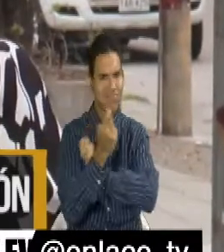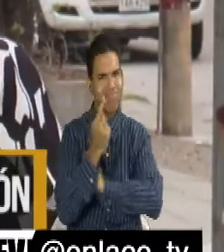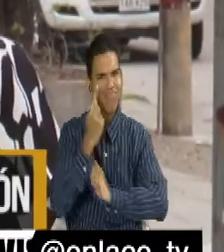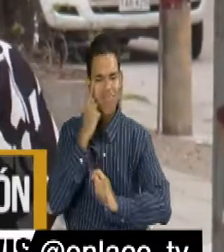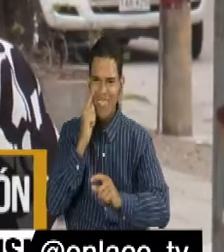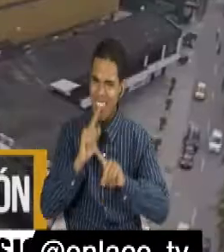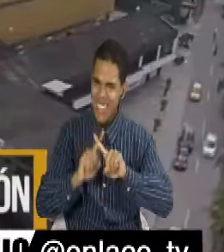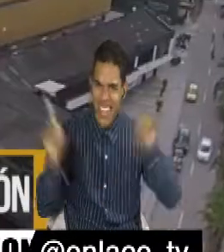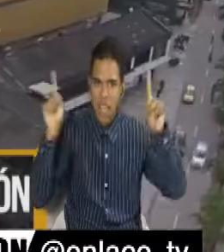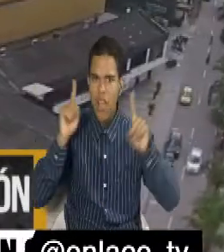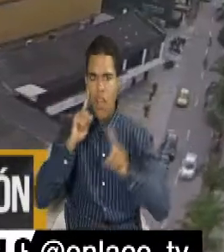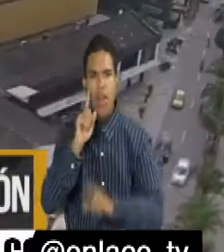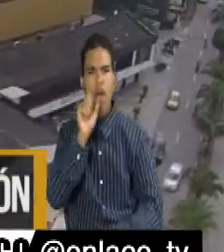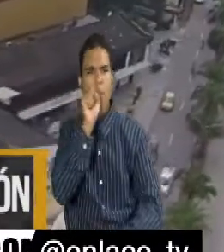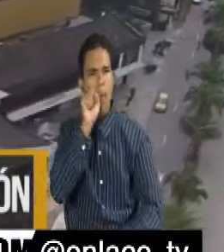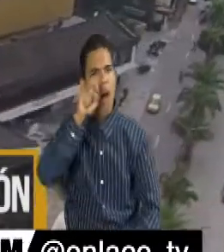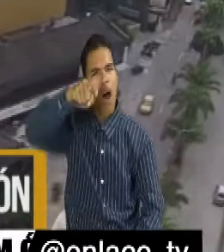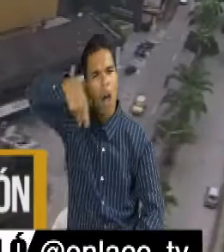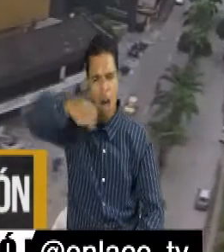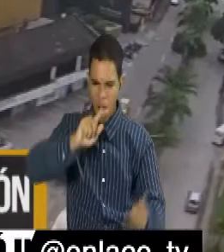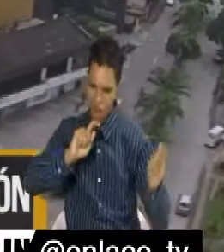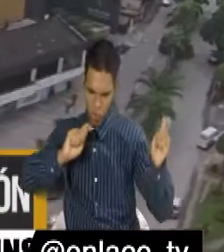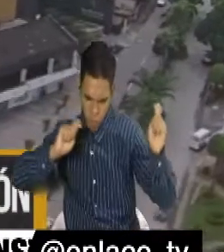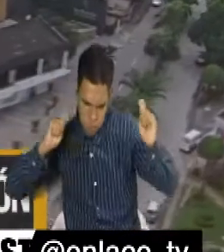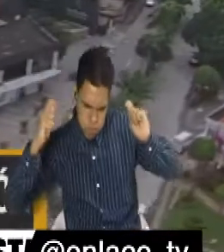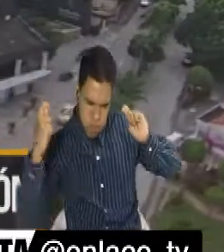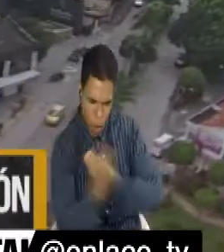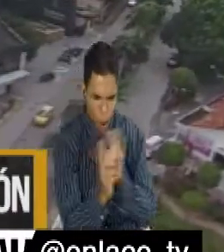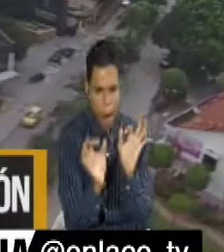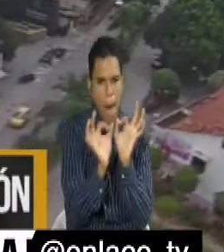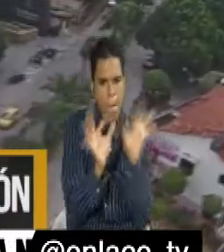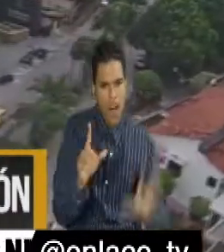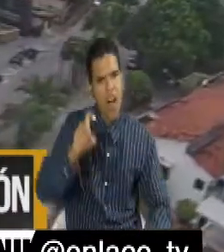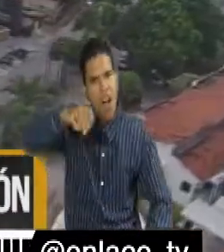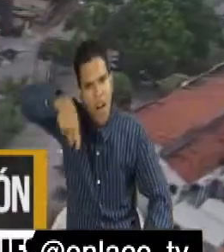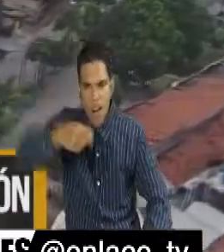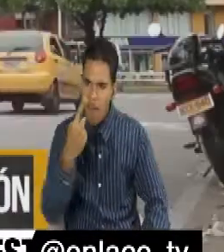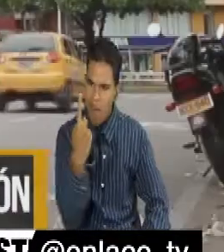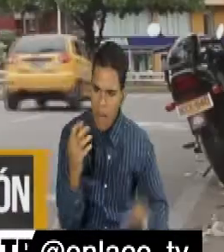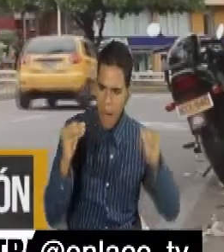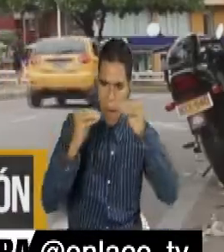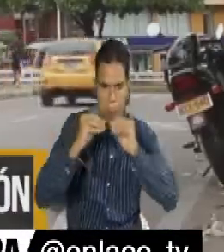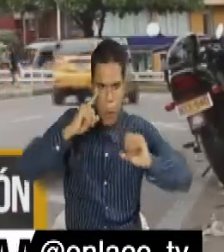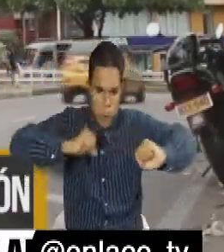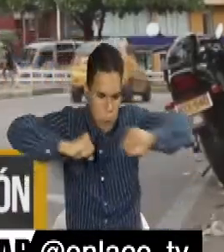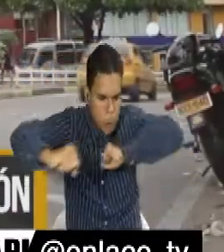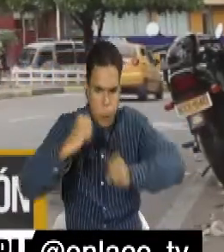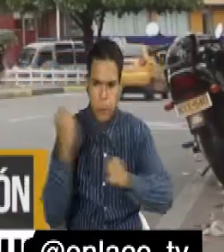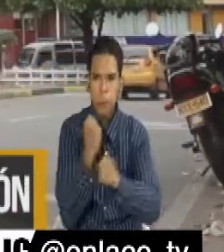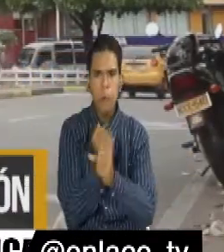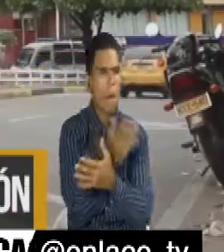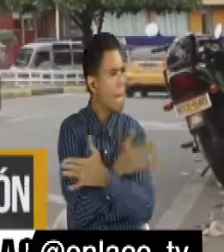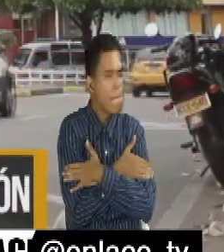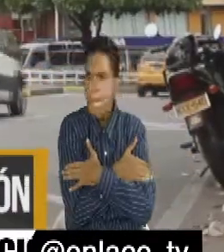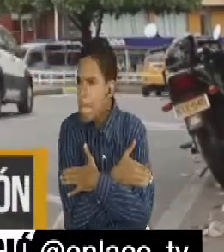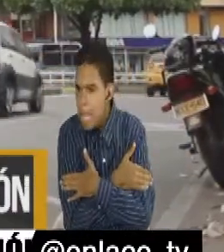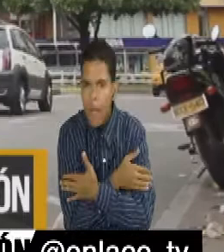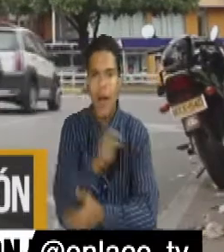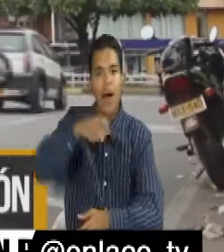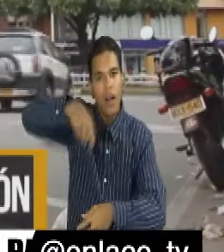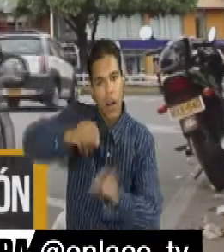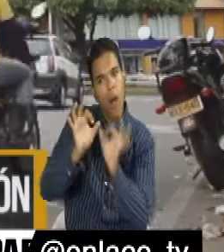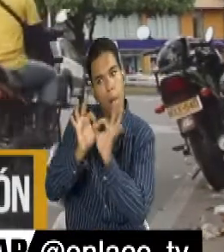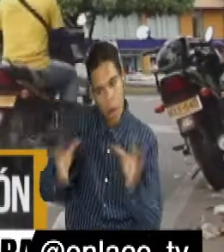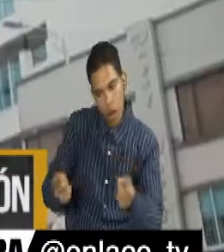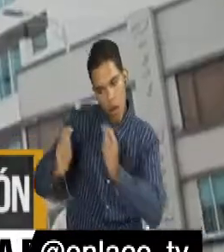donde necesitamos ver oportunidades, una ciudad que está pasando por una situación donde las oportunidades pueden marcar la pauta en la vida de